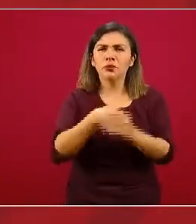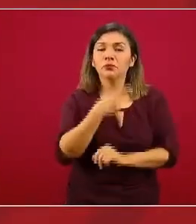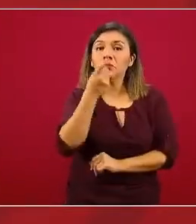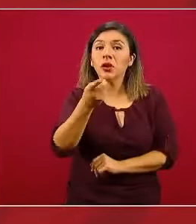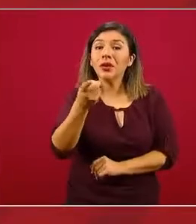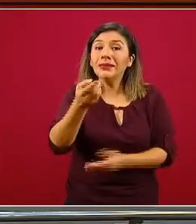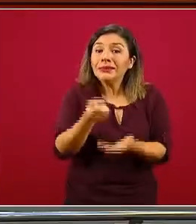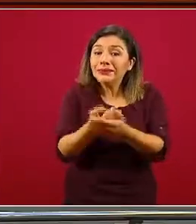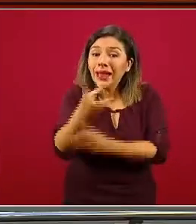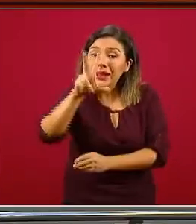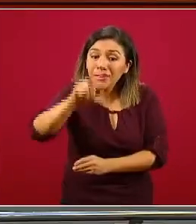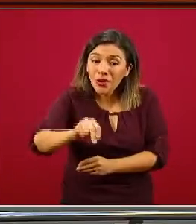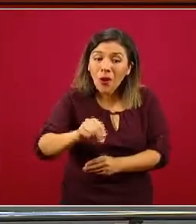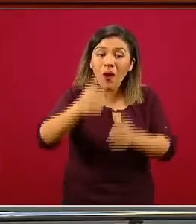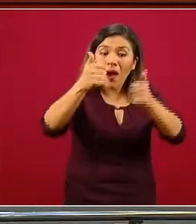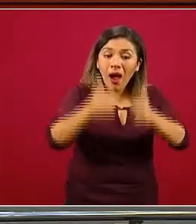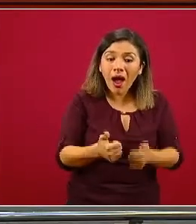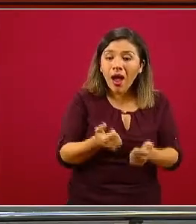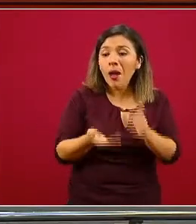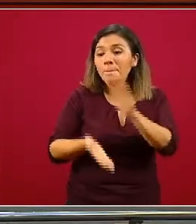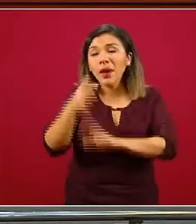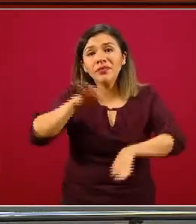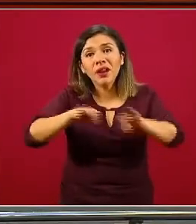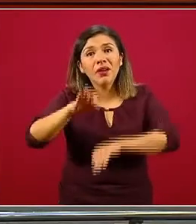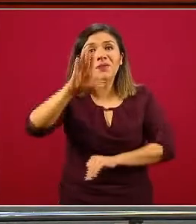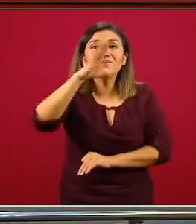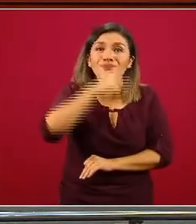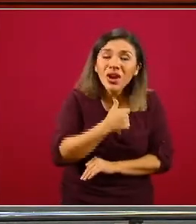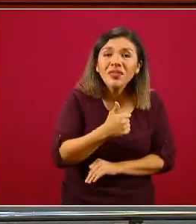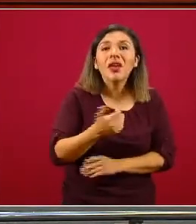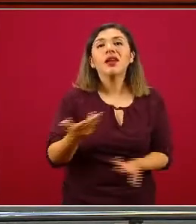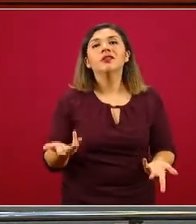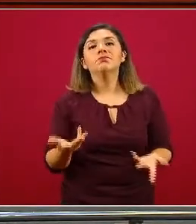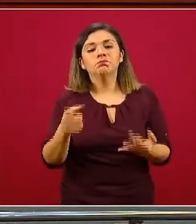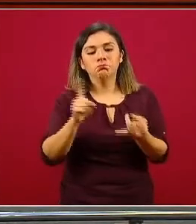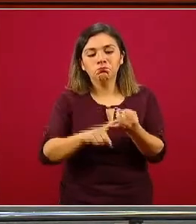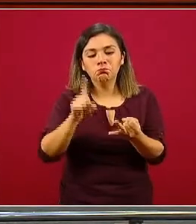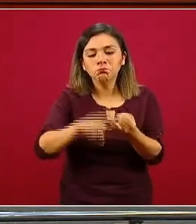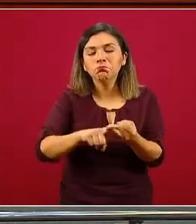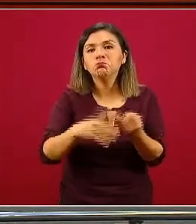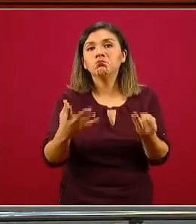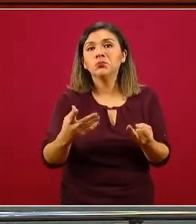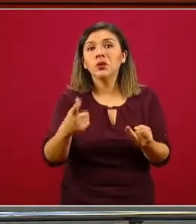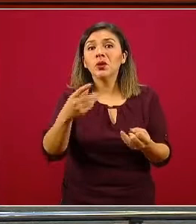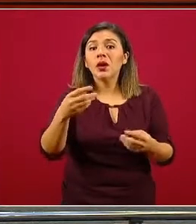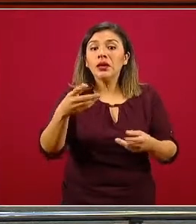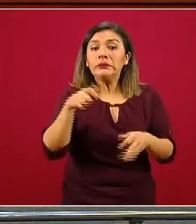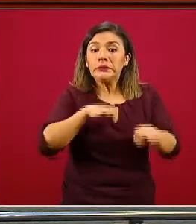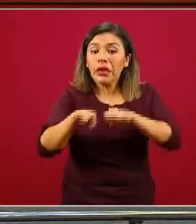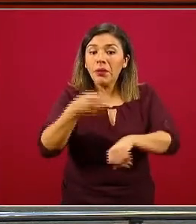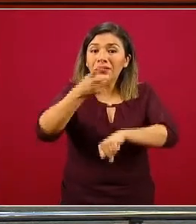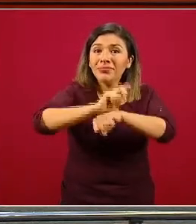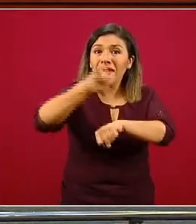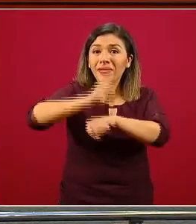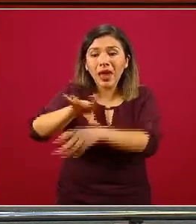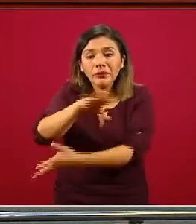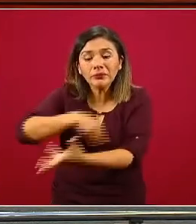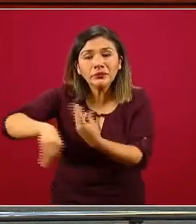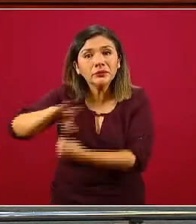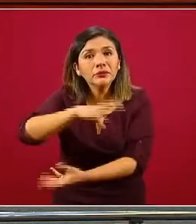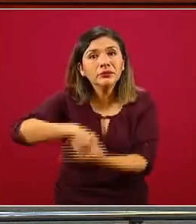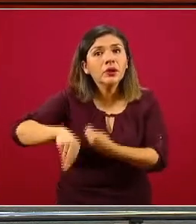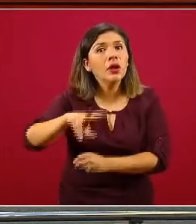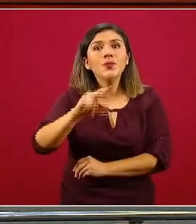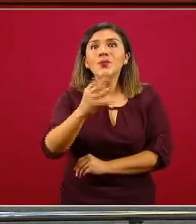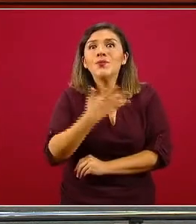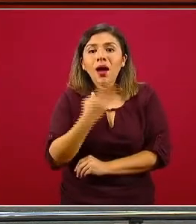restringir la movilidad implica no poder ir a trabajar, implica que quien vive al día no tiene un salario fijo y